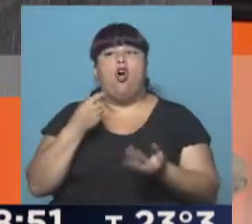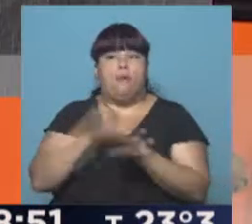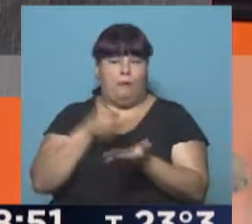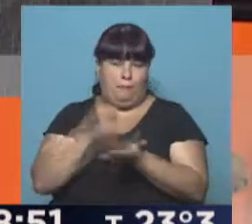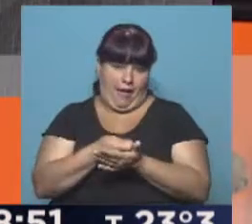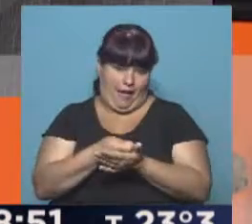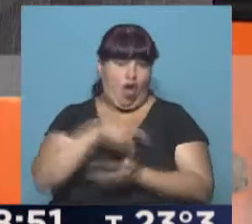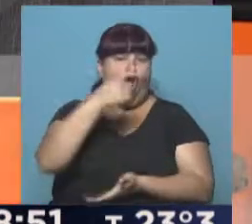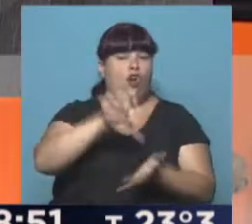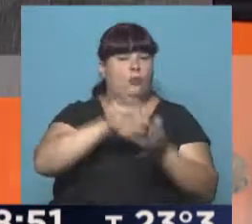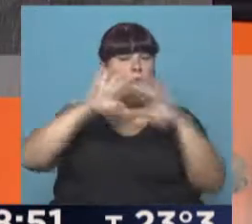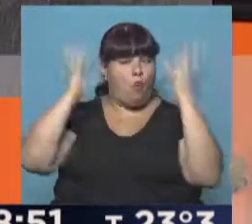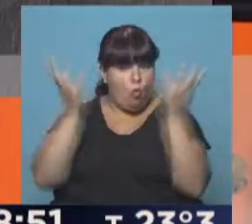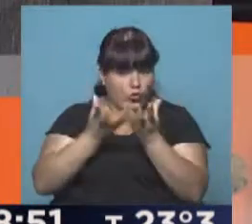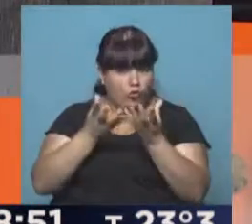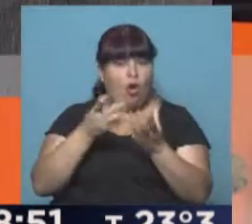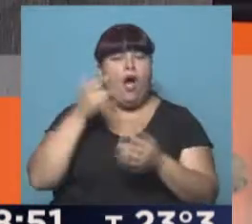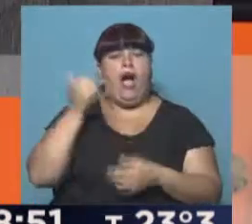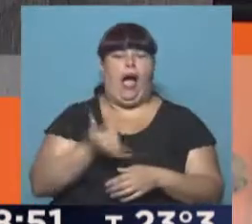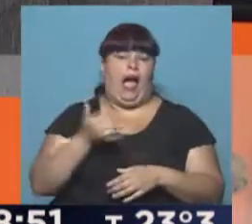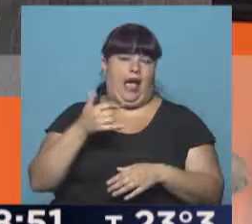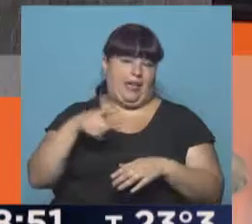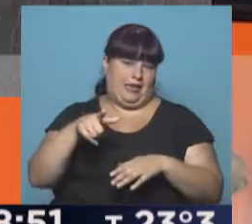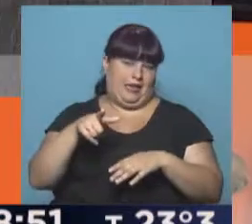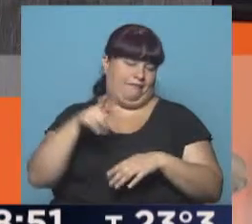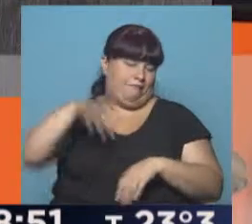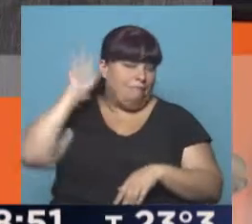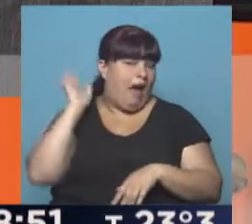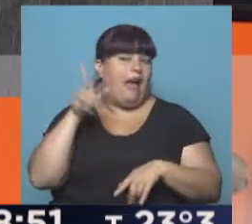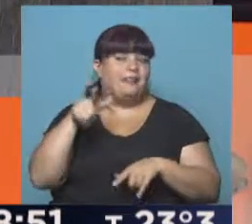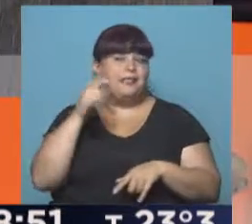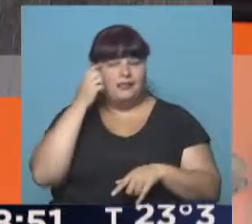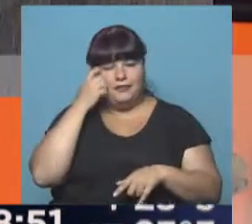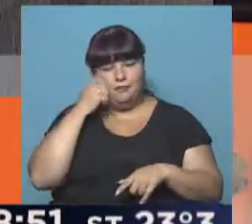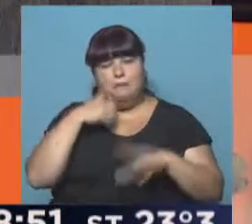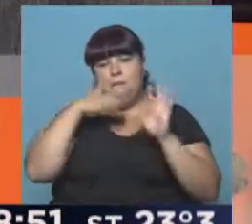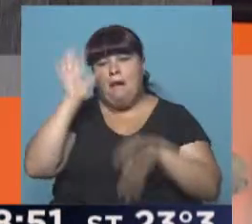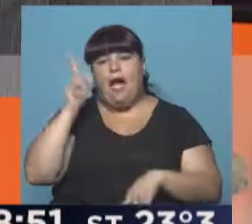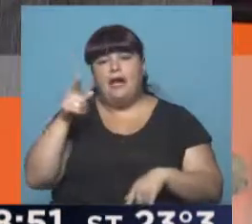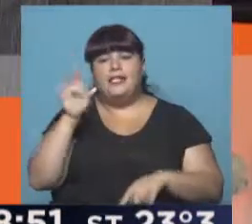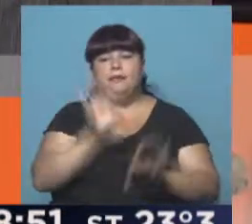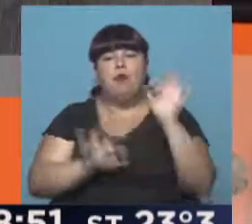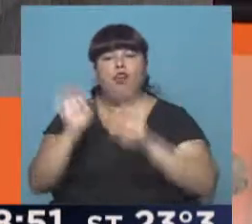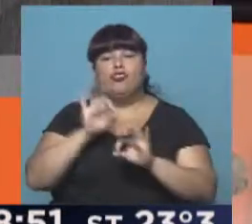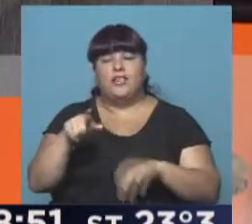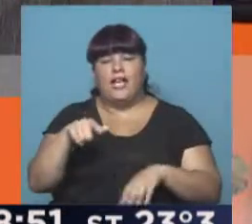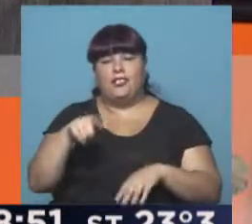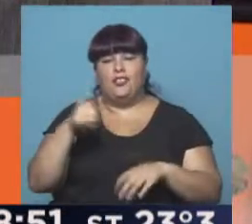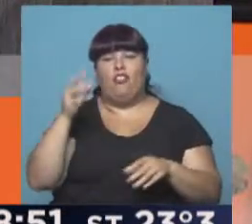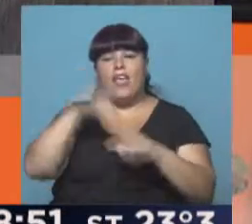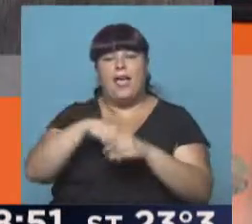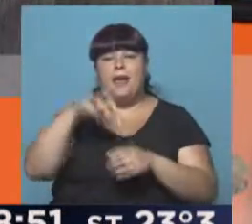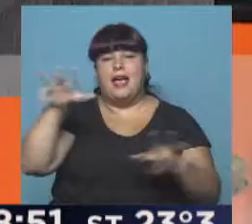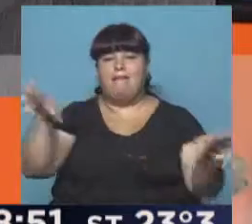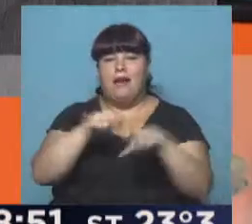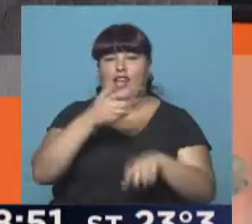en otros países del mundo que tienen por sobre todo tienen un mucho más porcentaje de participación del